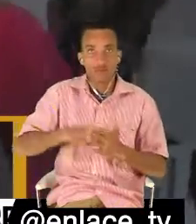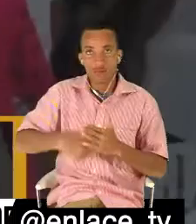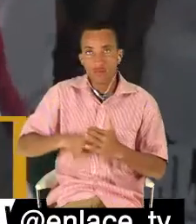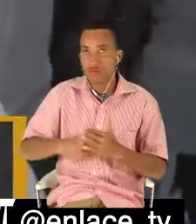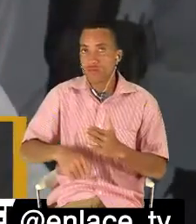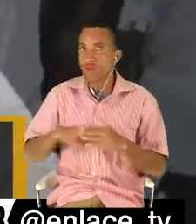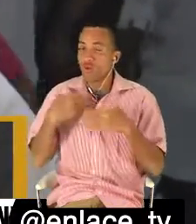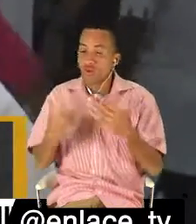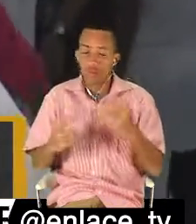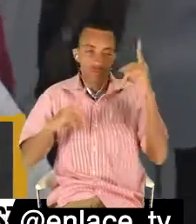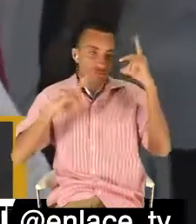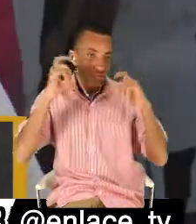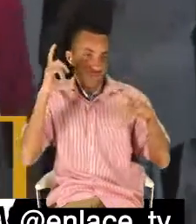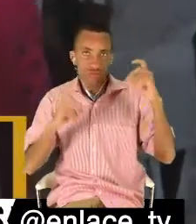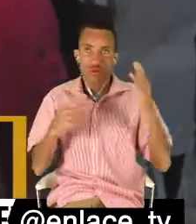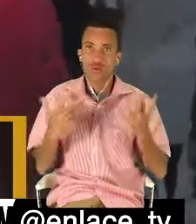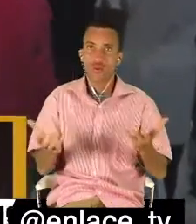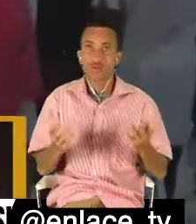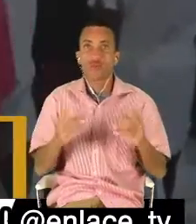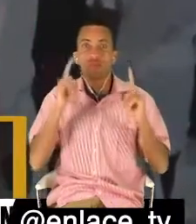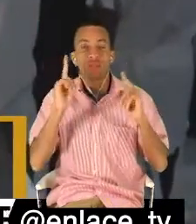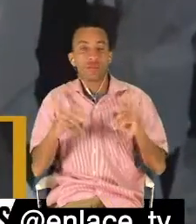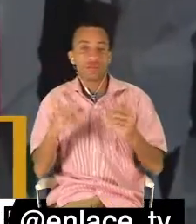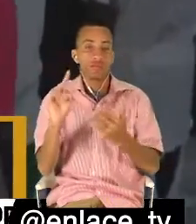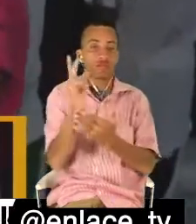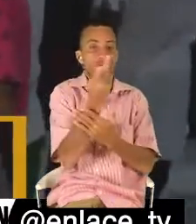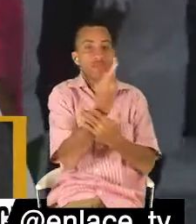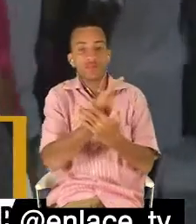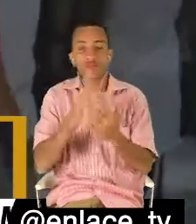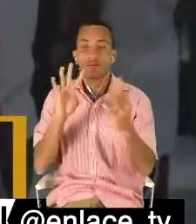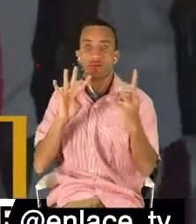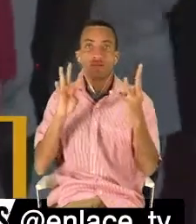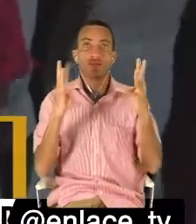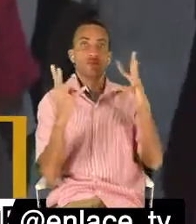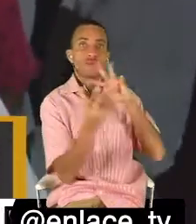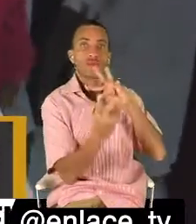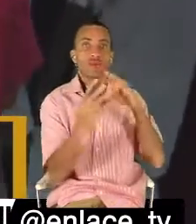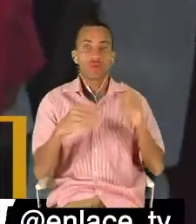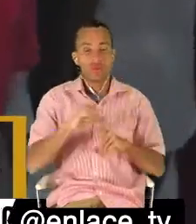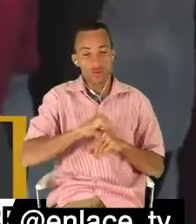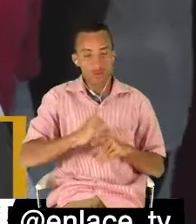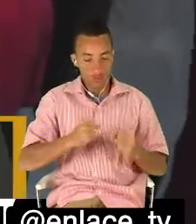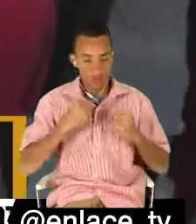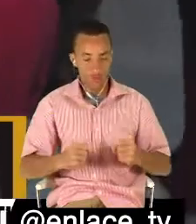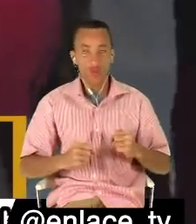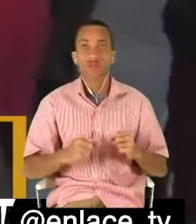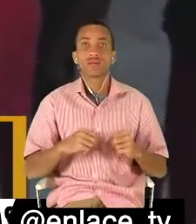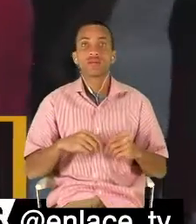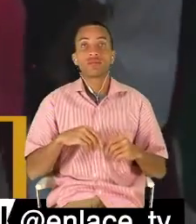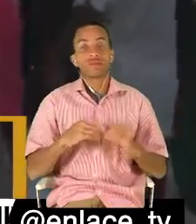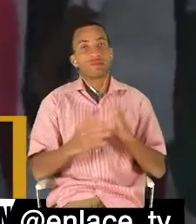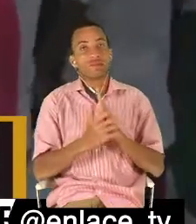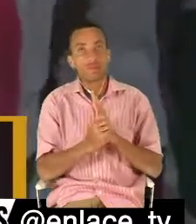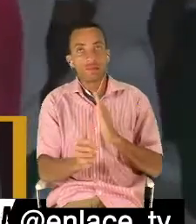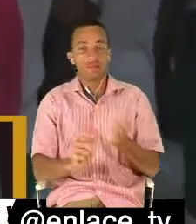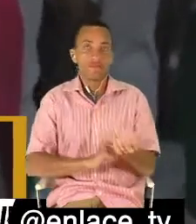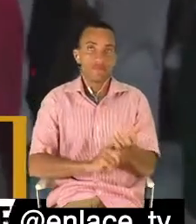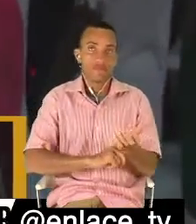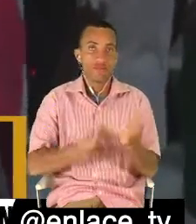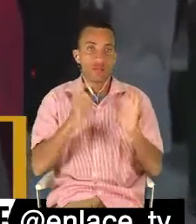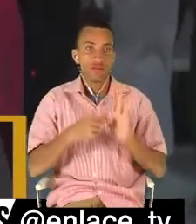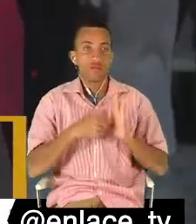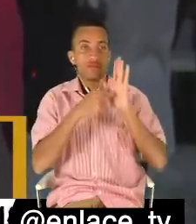ser la expresión, cómo debemos manejar las rotaciones y todo lo demás. Debemos aplicarle mucha fuerza, mucha actitud, o sea, que lleguemos allá a impactar y a demostrar el